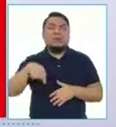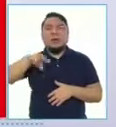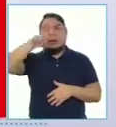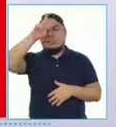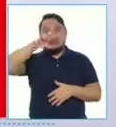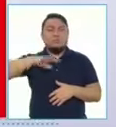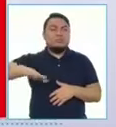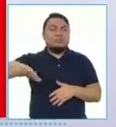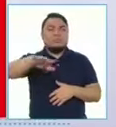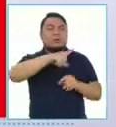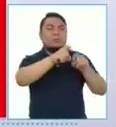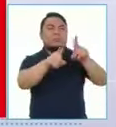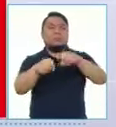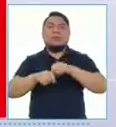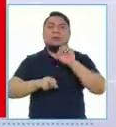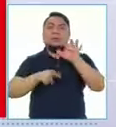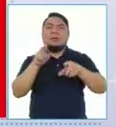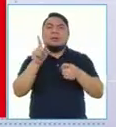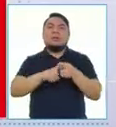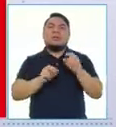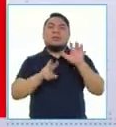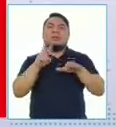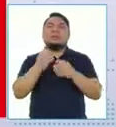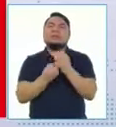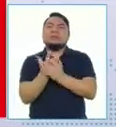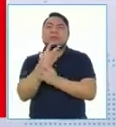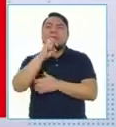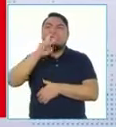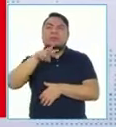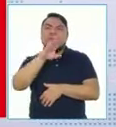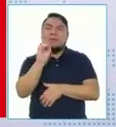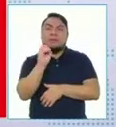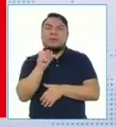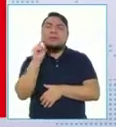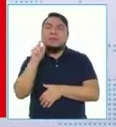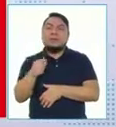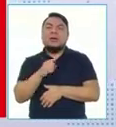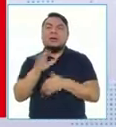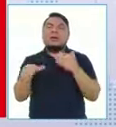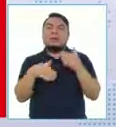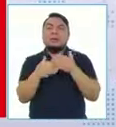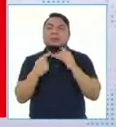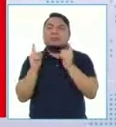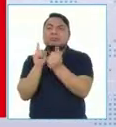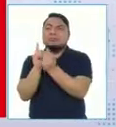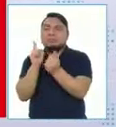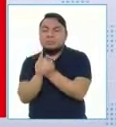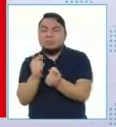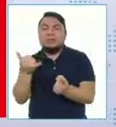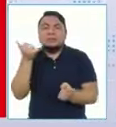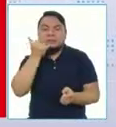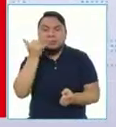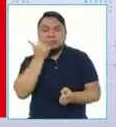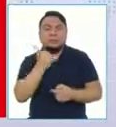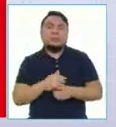urbano del 11 al 12 de septiembre del 2020 con la técnica cara a cara o telefónica online.